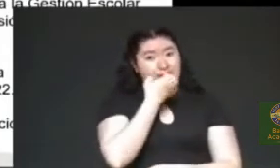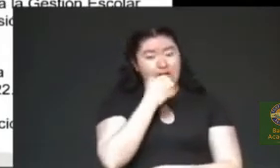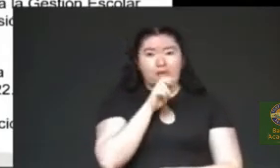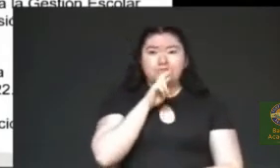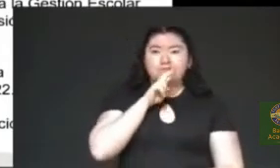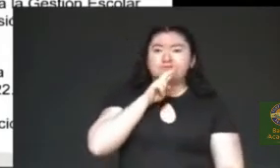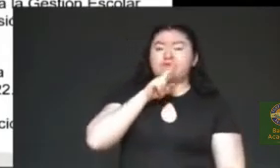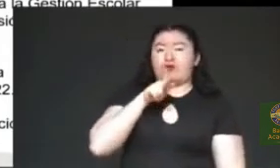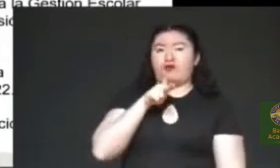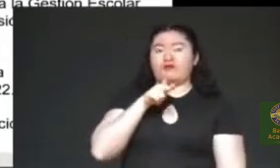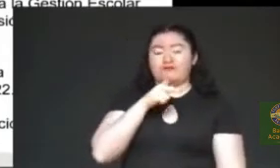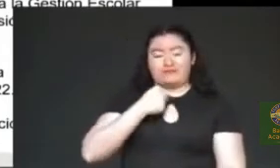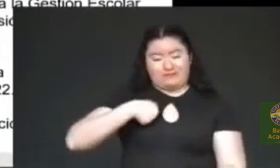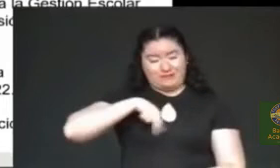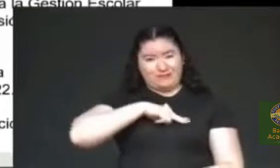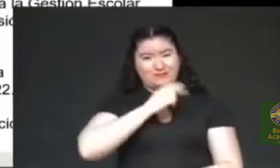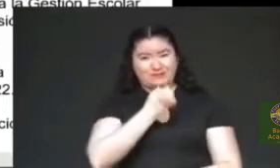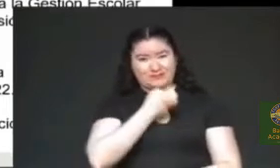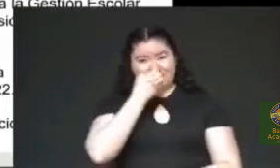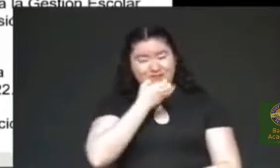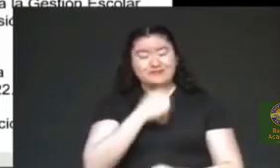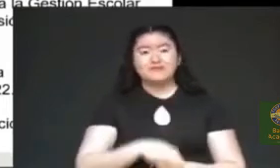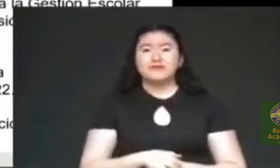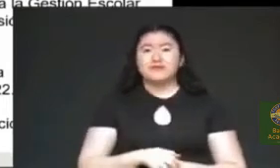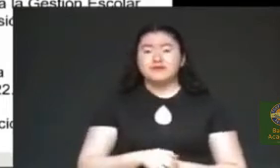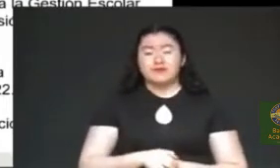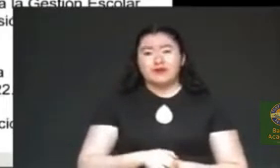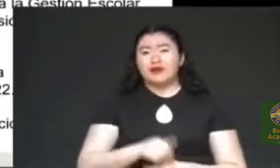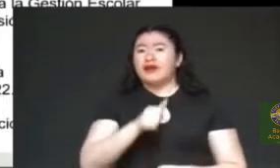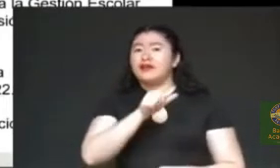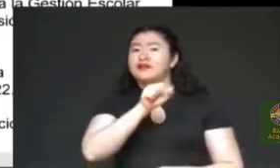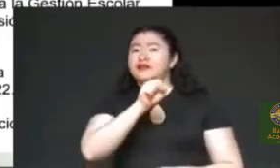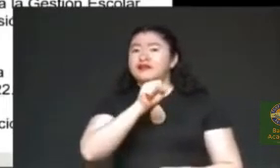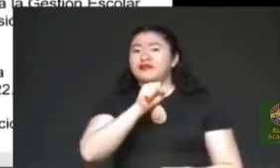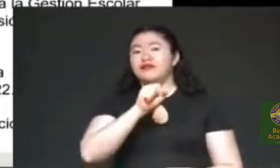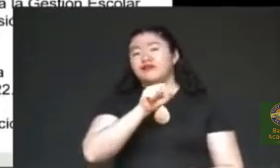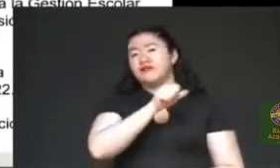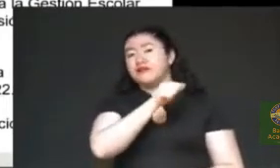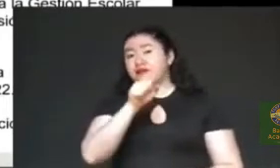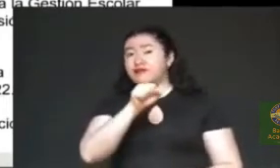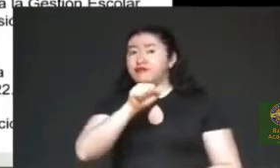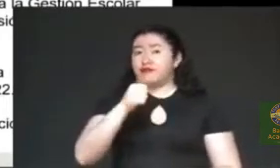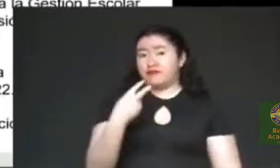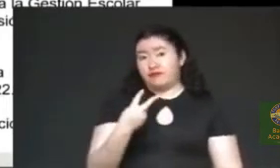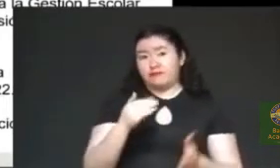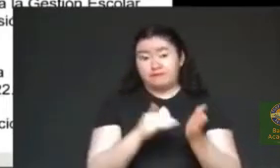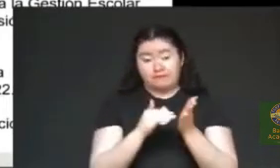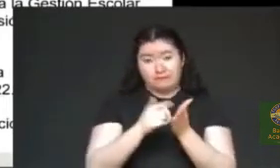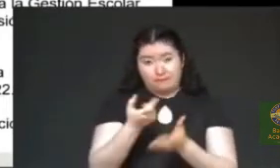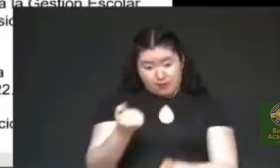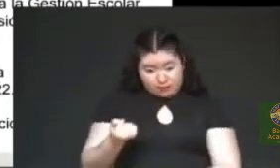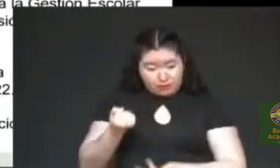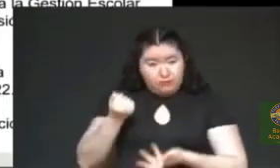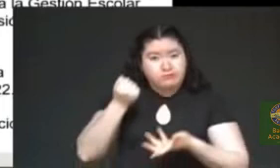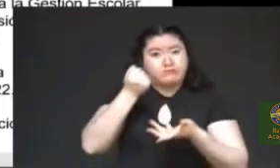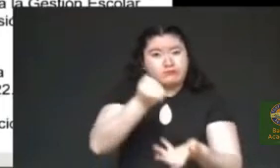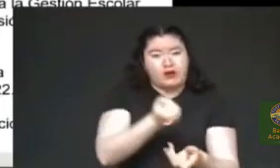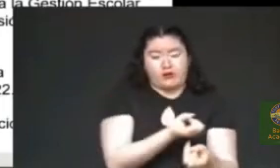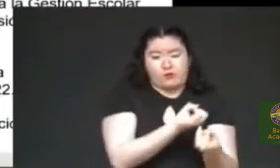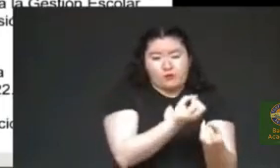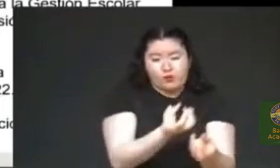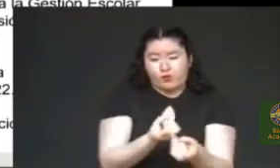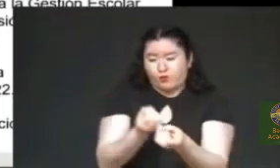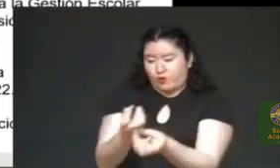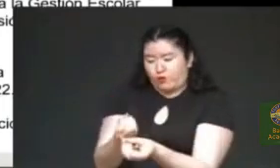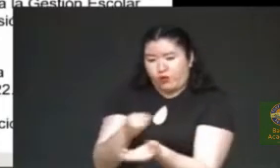de la ciudad se han invertido más de 662 millones de pesos, en los cuales las comunidades deciden en qué se